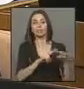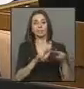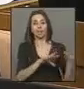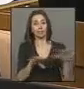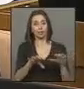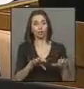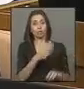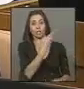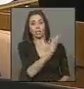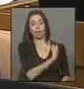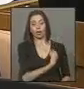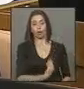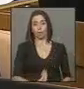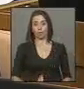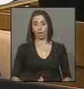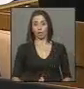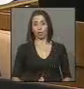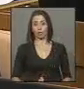al Gobierno